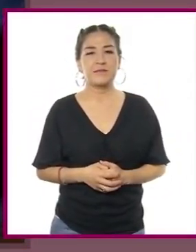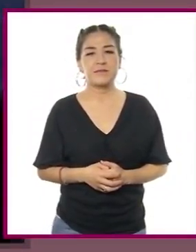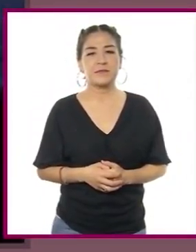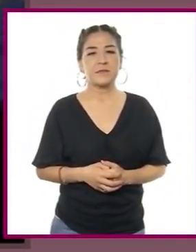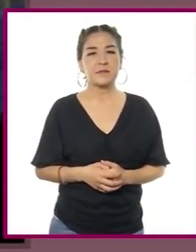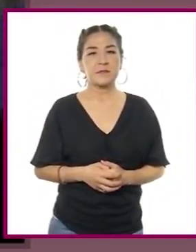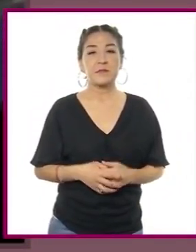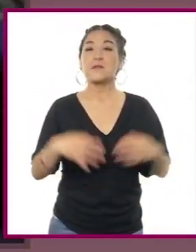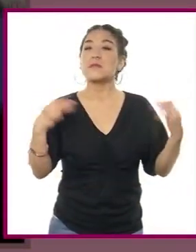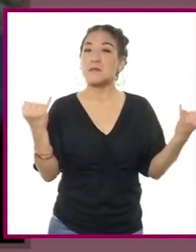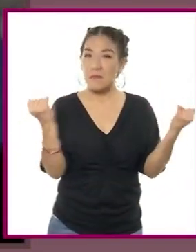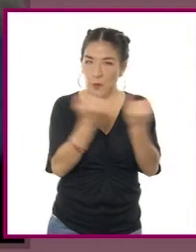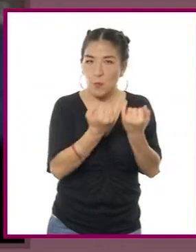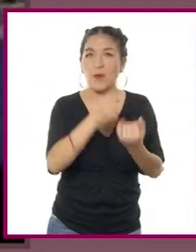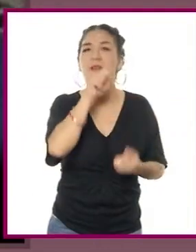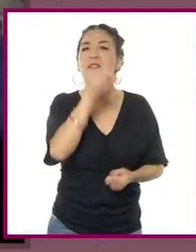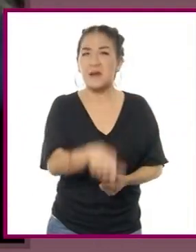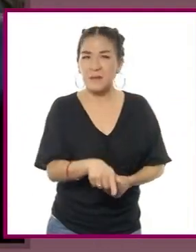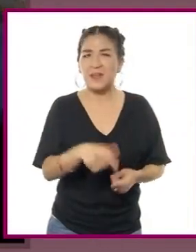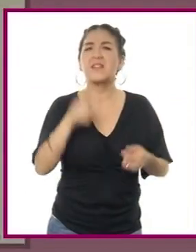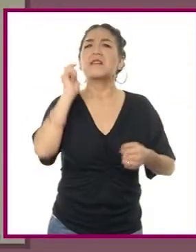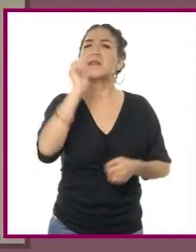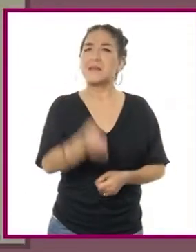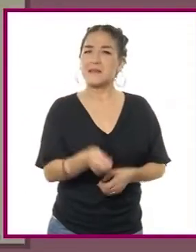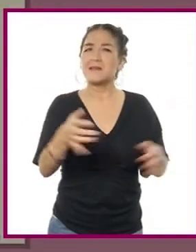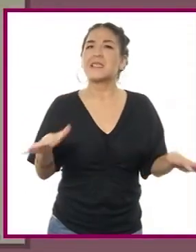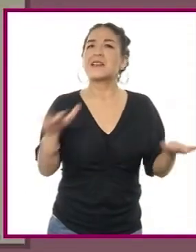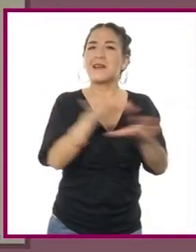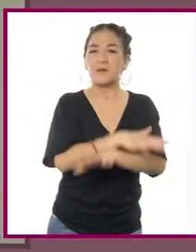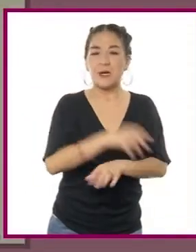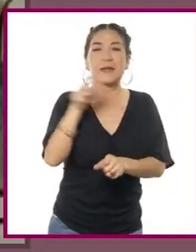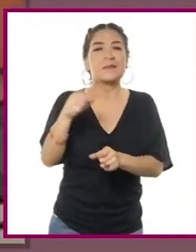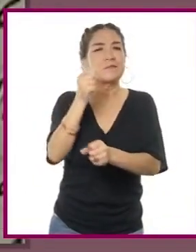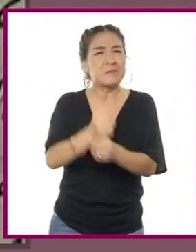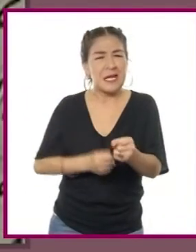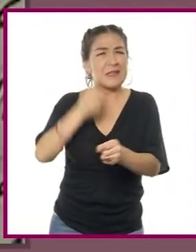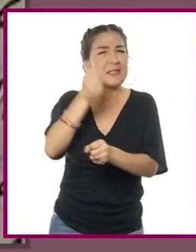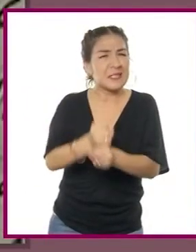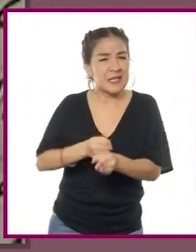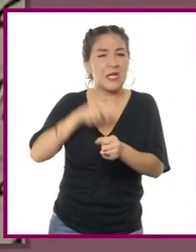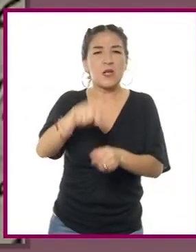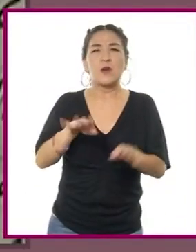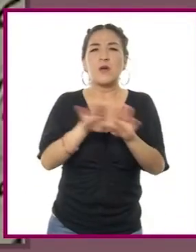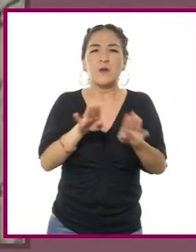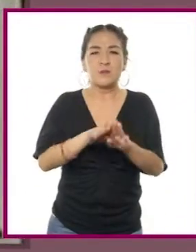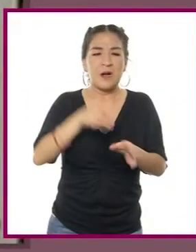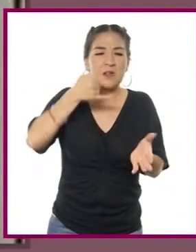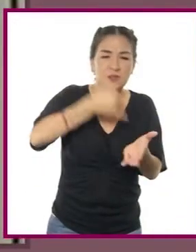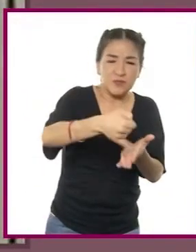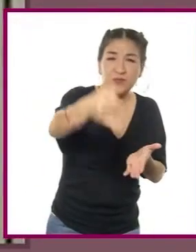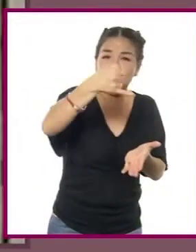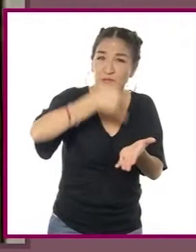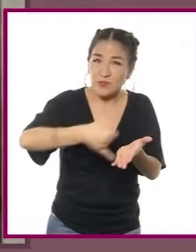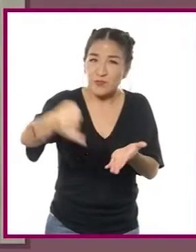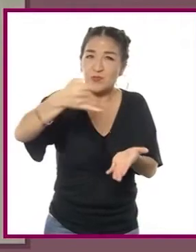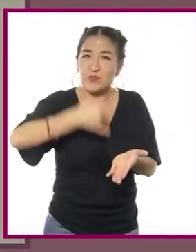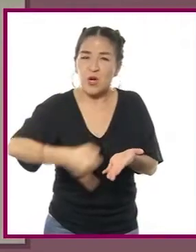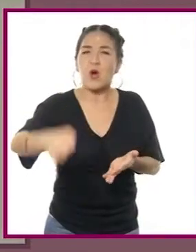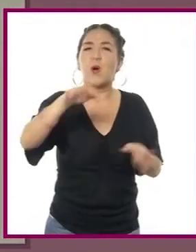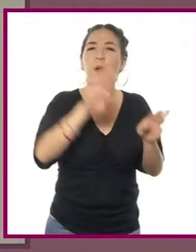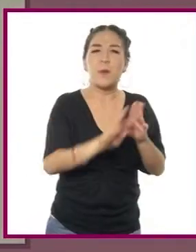También influyó en las prácticas agrícolas tradicionales. La agricultura tradicional, la agricultura de